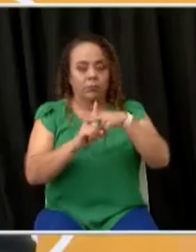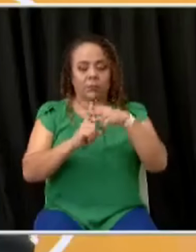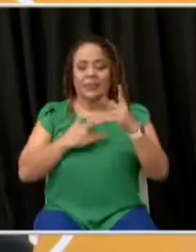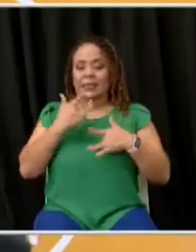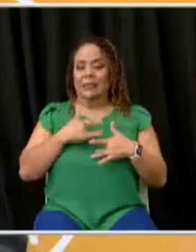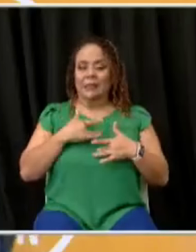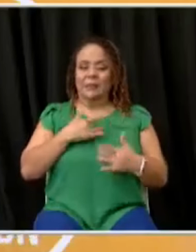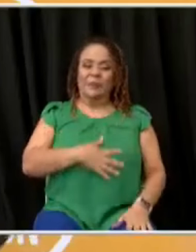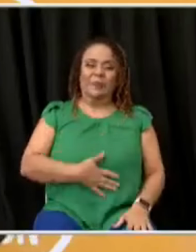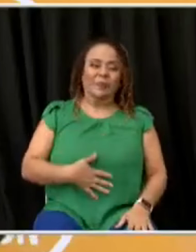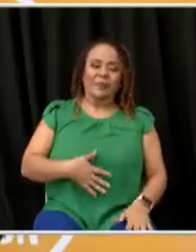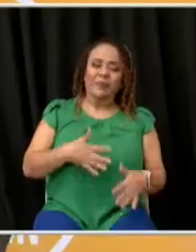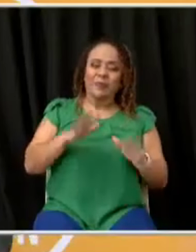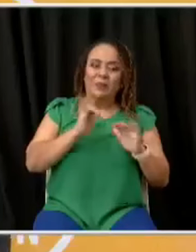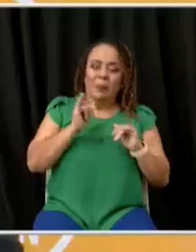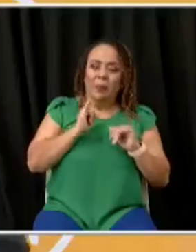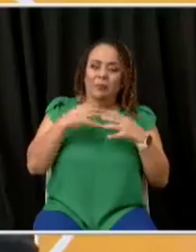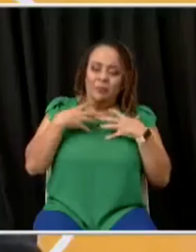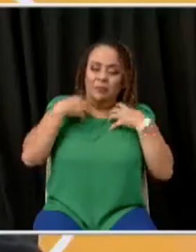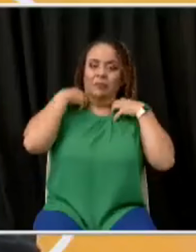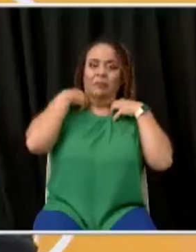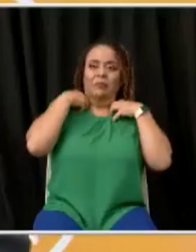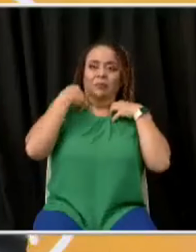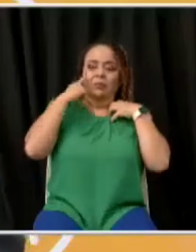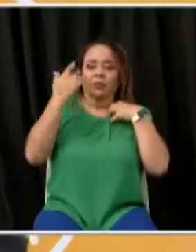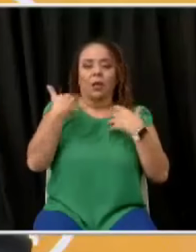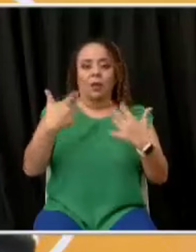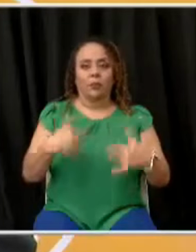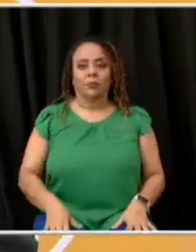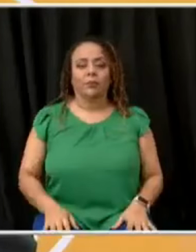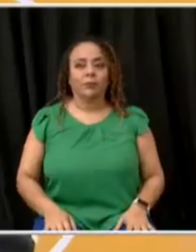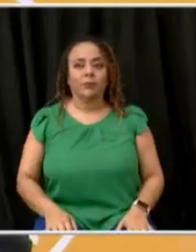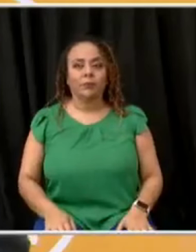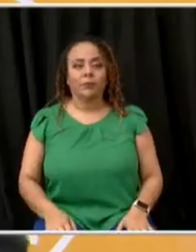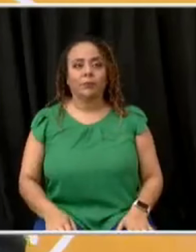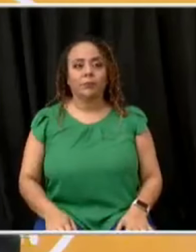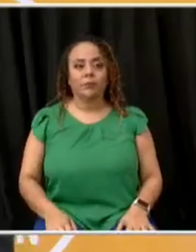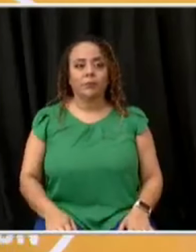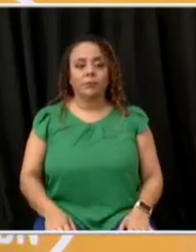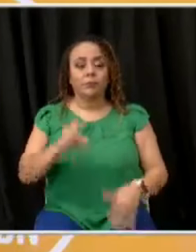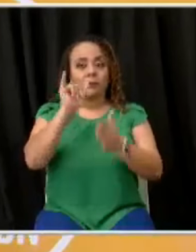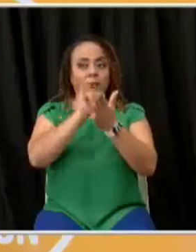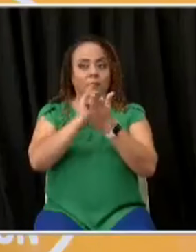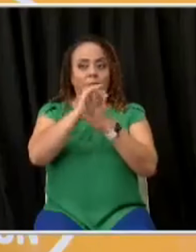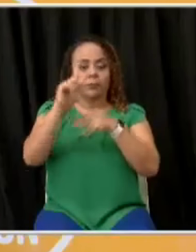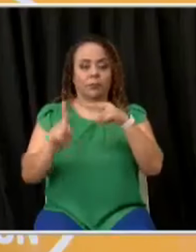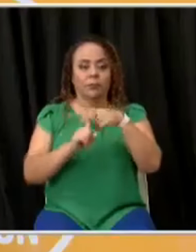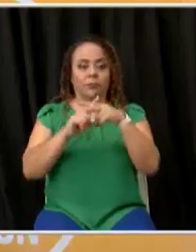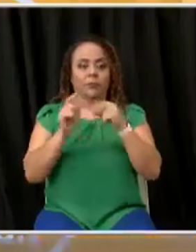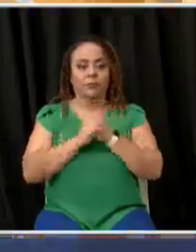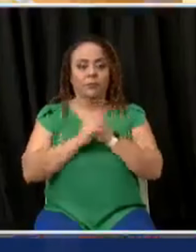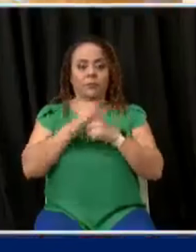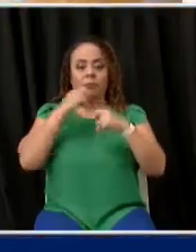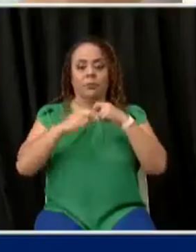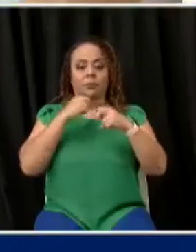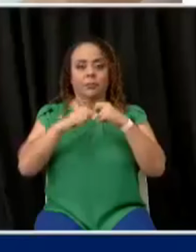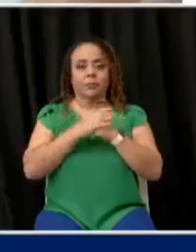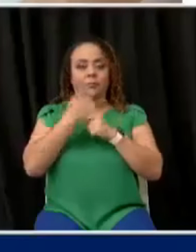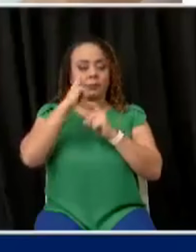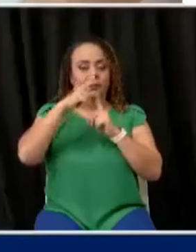malestar o de la tensión por calor. Y ahí es donde aparecen los trastornos